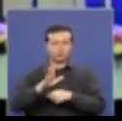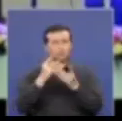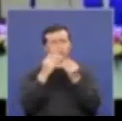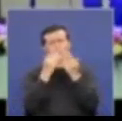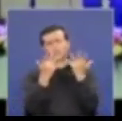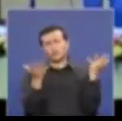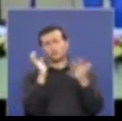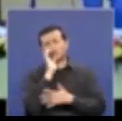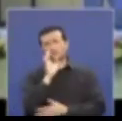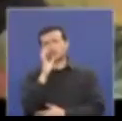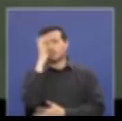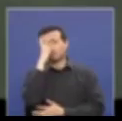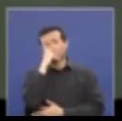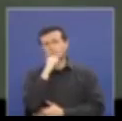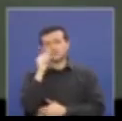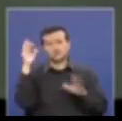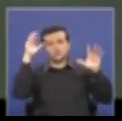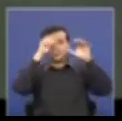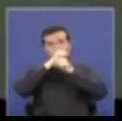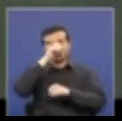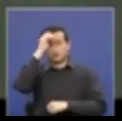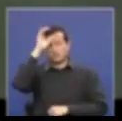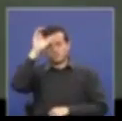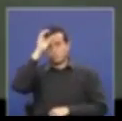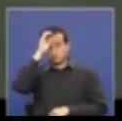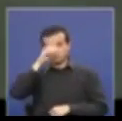esa maravillosa noche cultural.